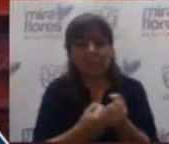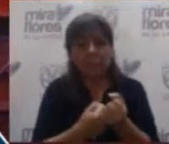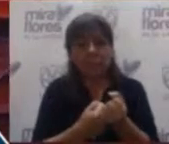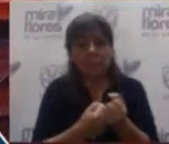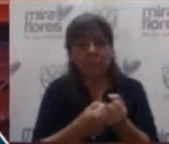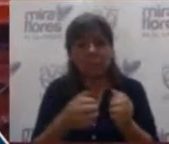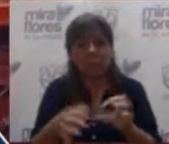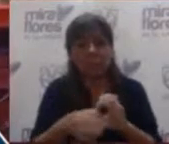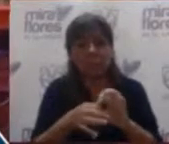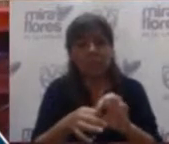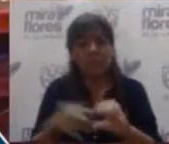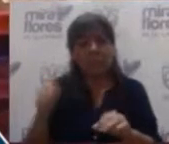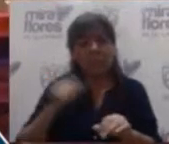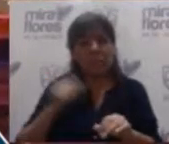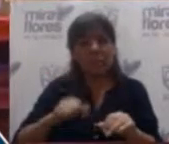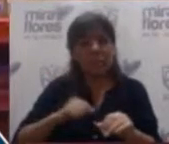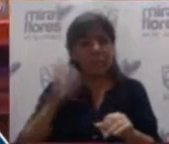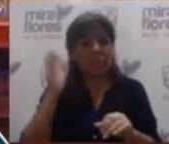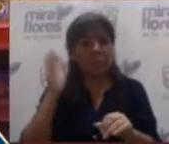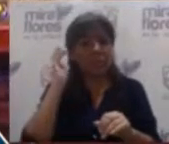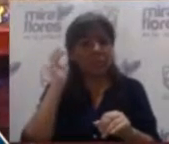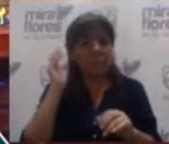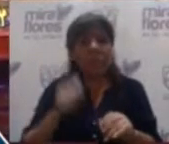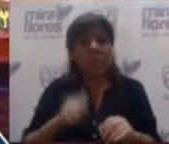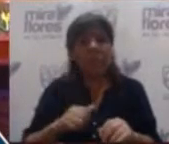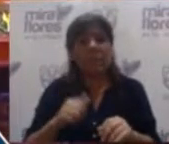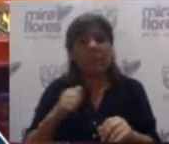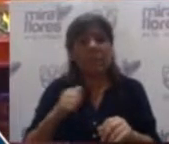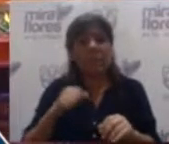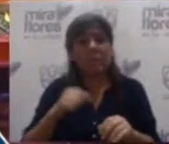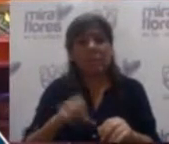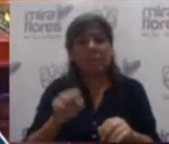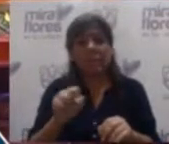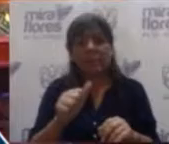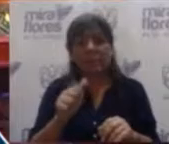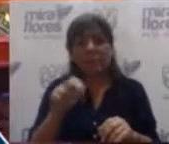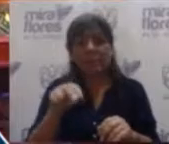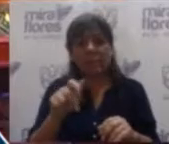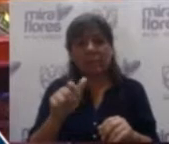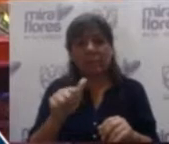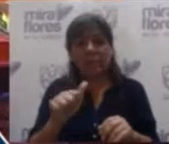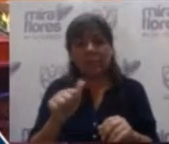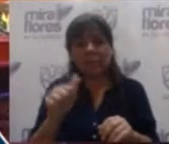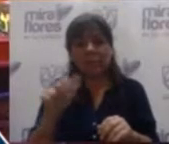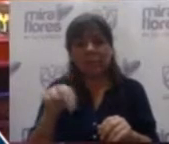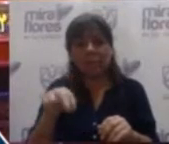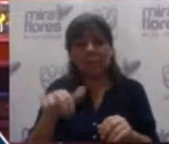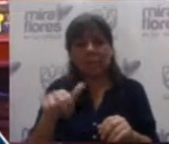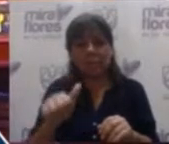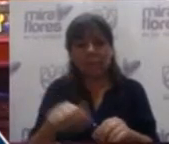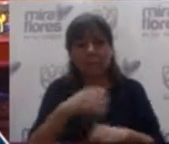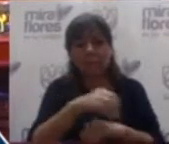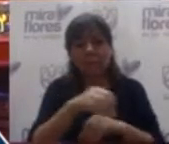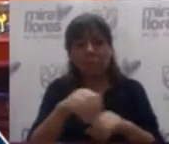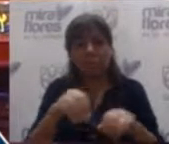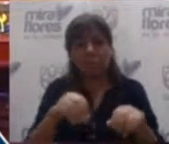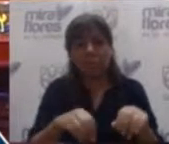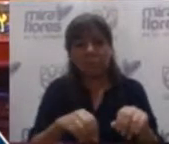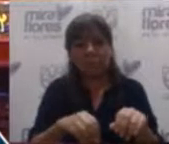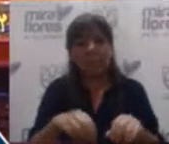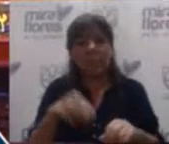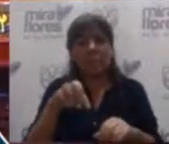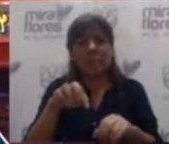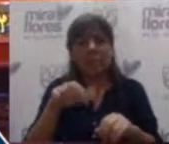Municipalidad de Miraflores y la Municipalidad Distrital de Santa Ana de Tusi de la provincia de Daniel Alcides Carrión, Departamento de